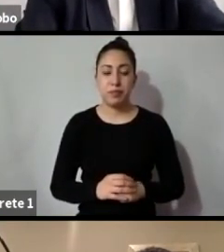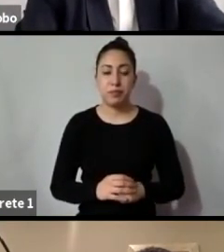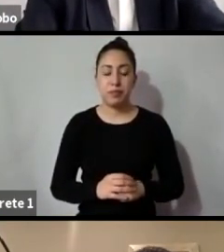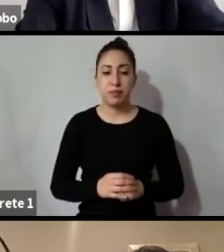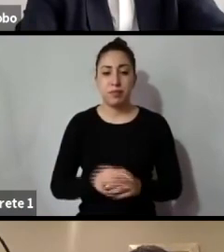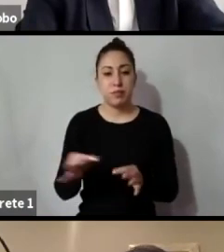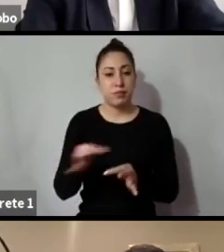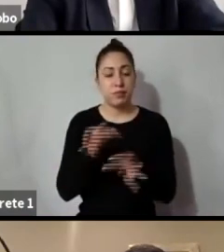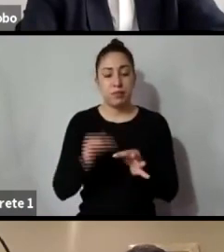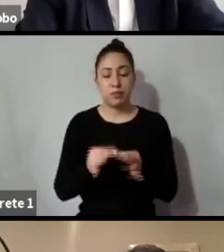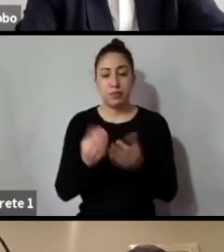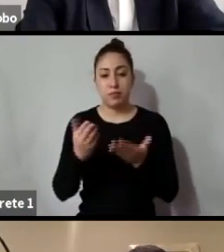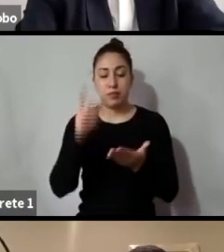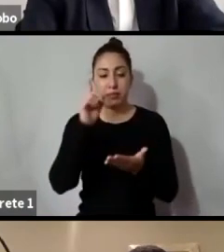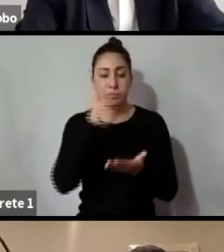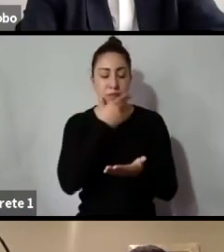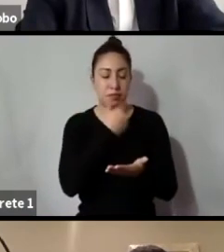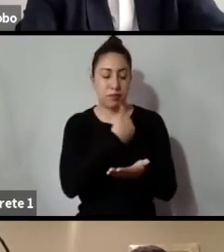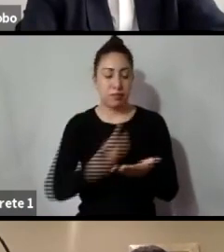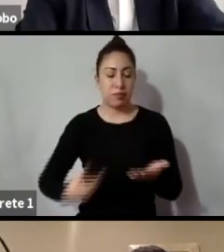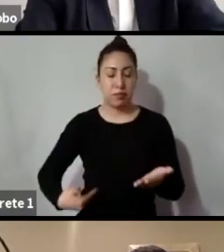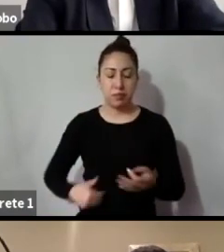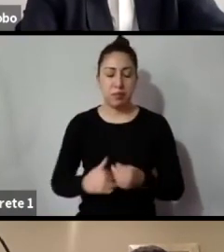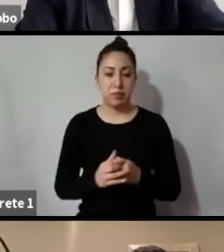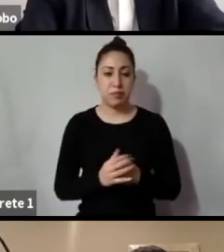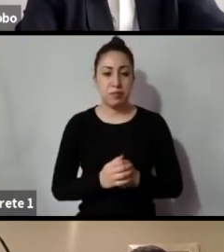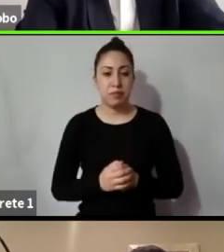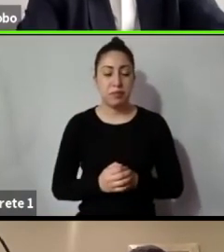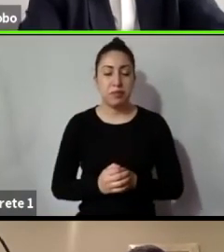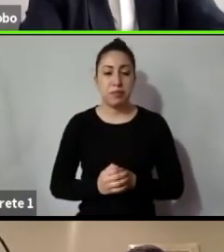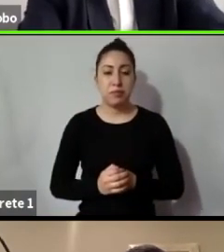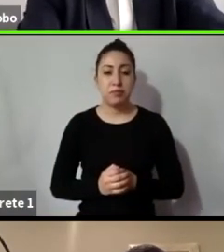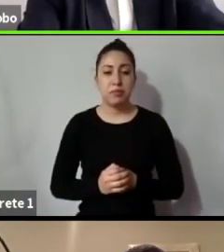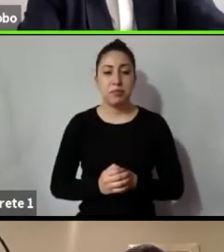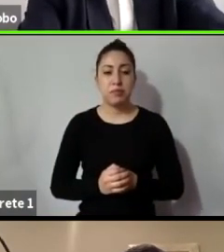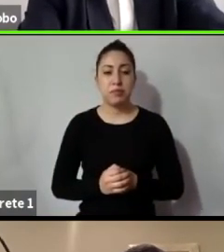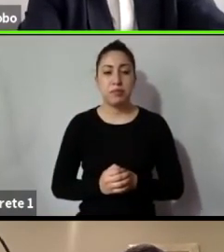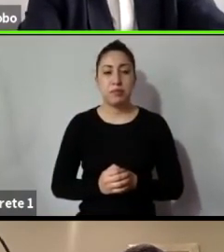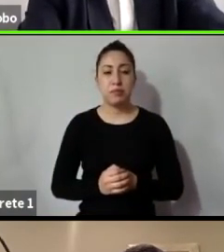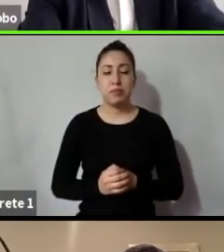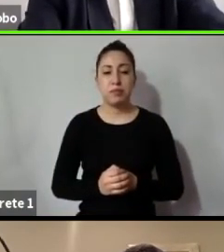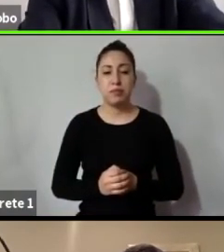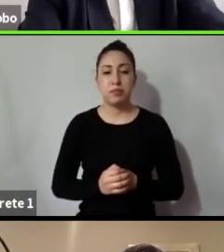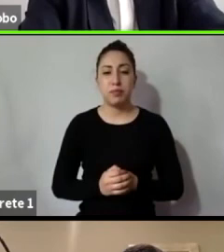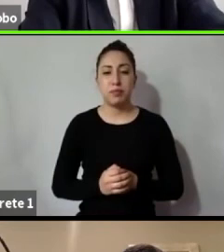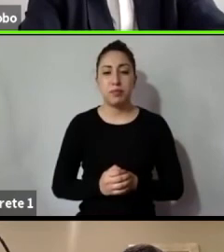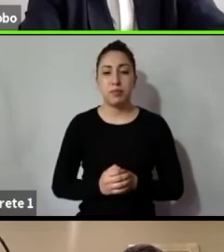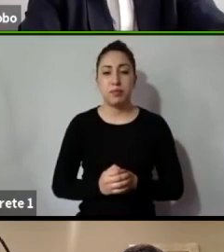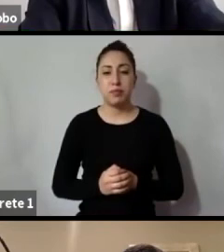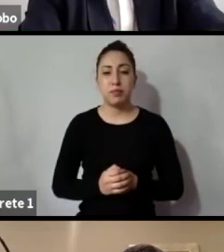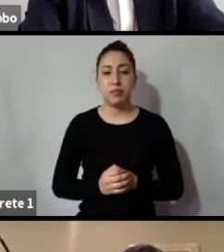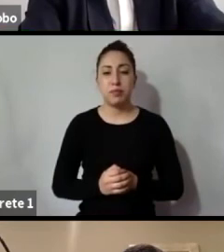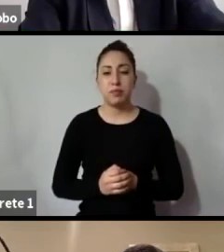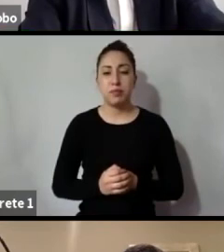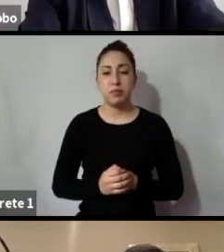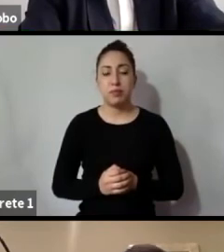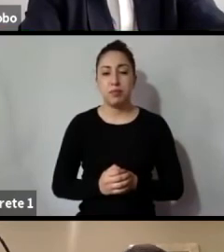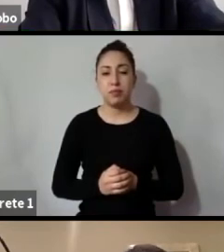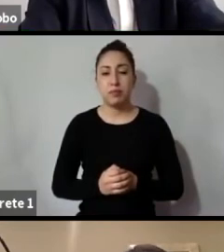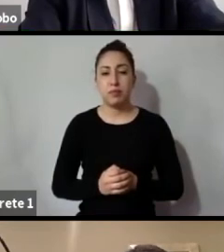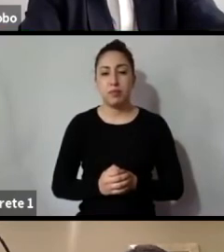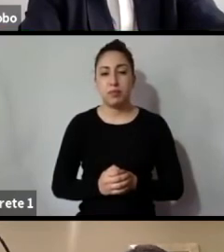Cumplida su instrucción, diputado presidente. Gracias, compañeras, compañeros. Informo que el